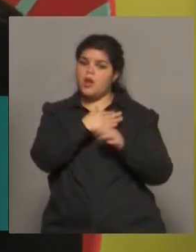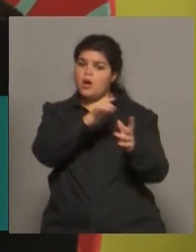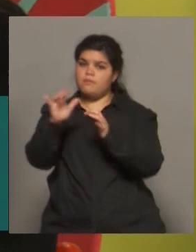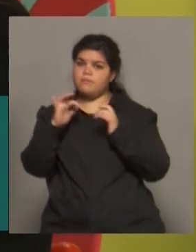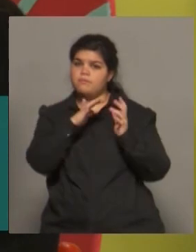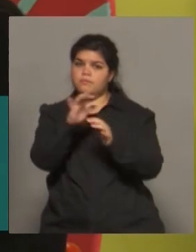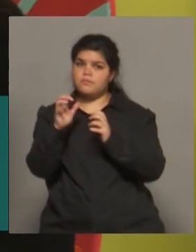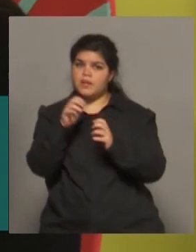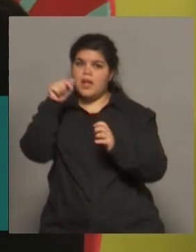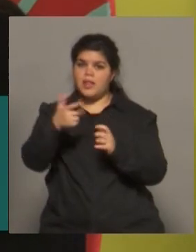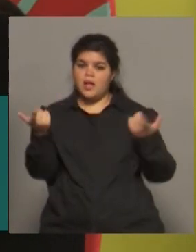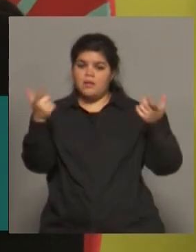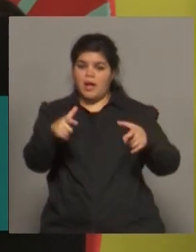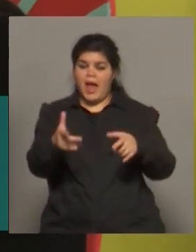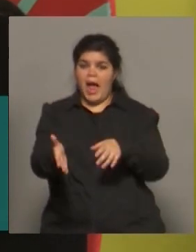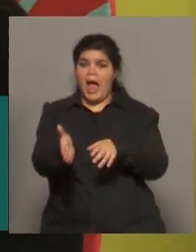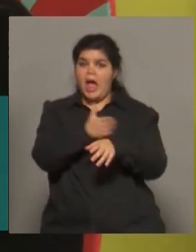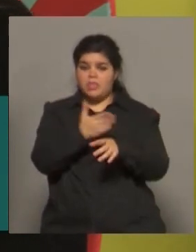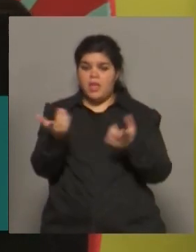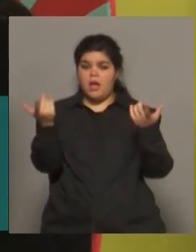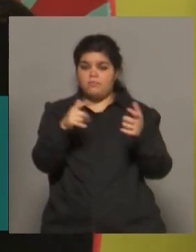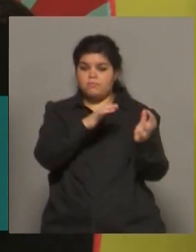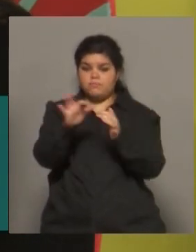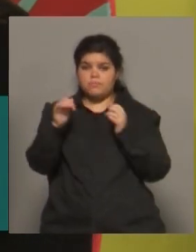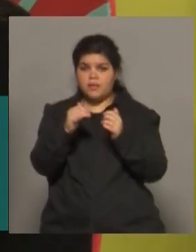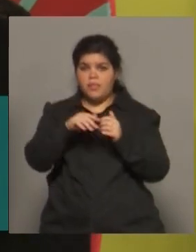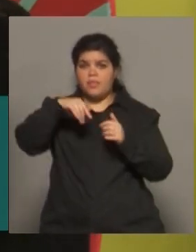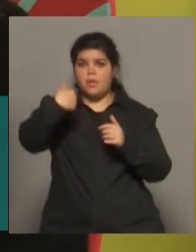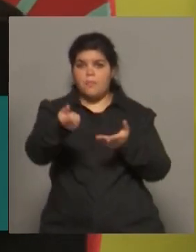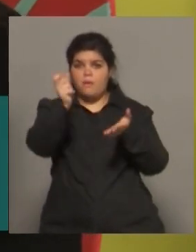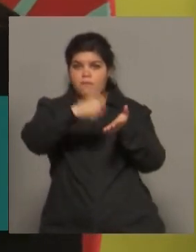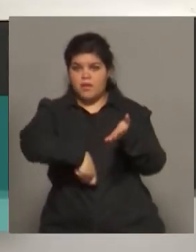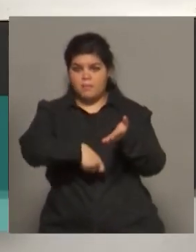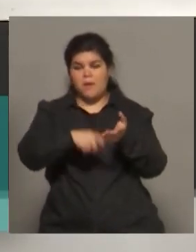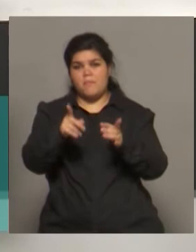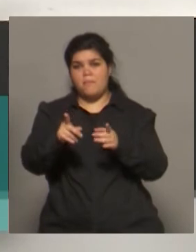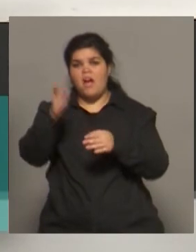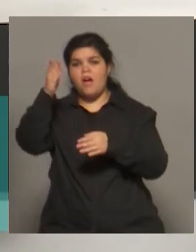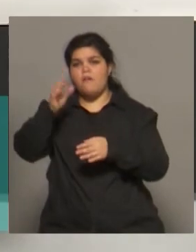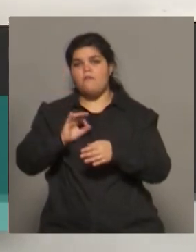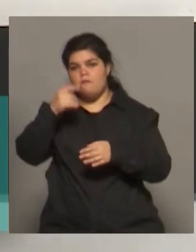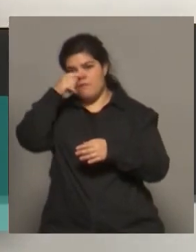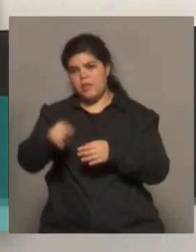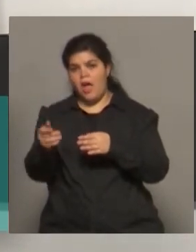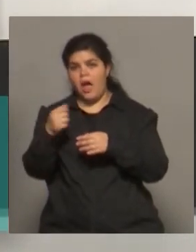la mesa antes de firmar un acuerdo como lo plantean hacer a fin de año. Bien,